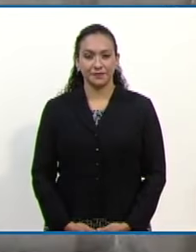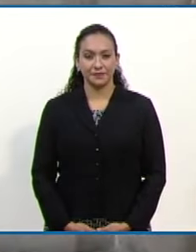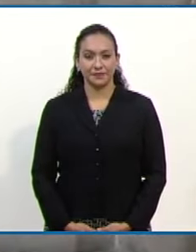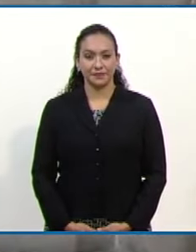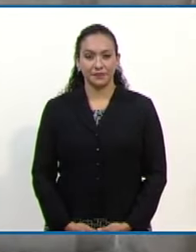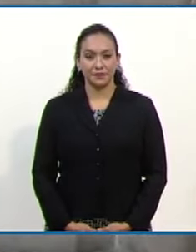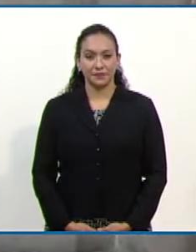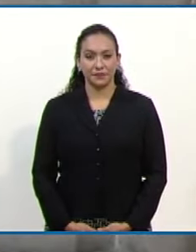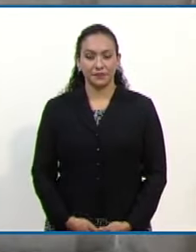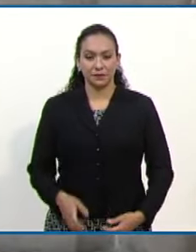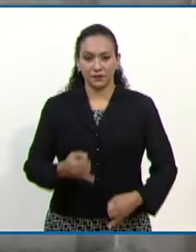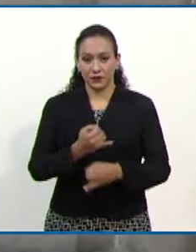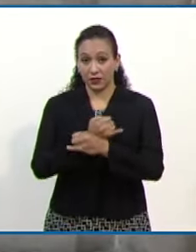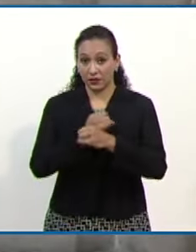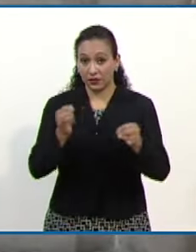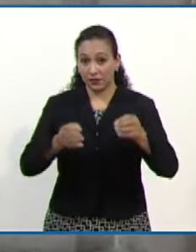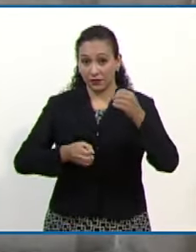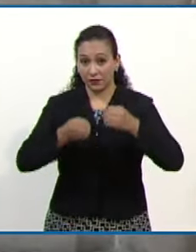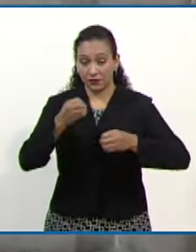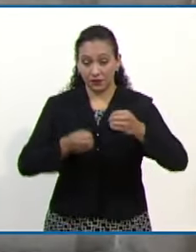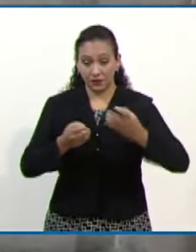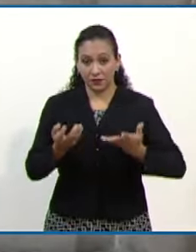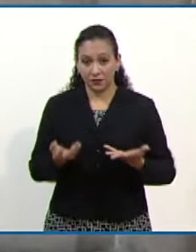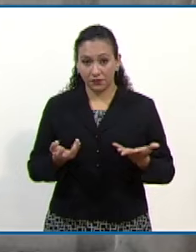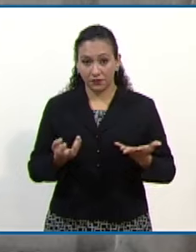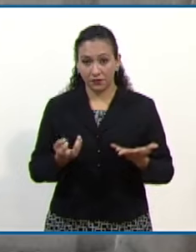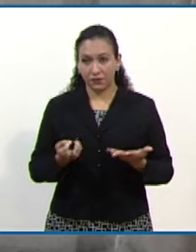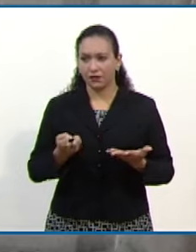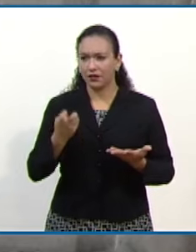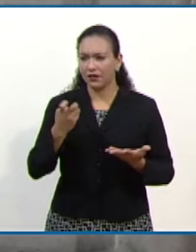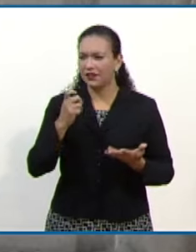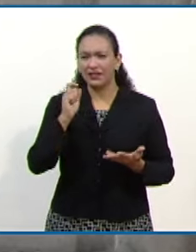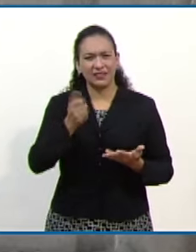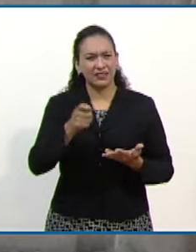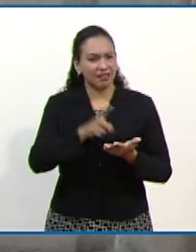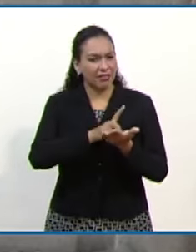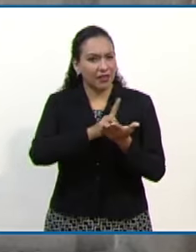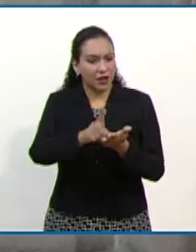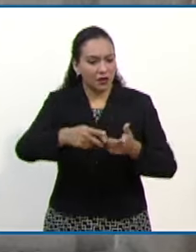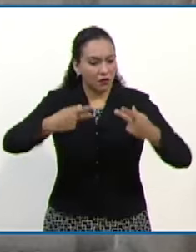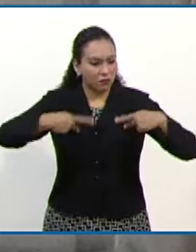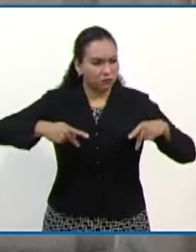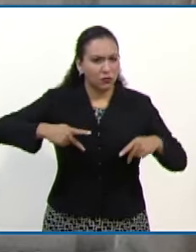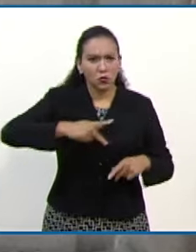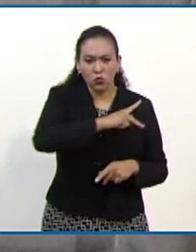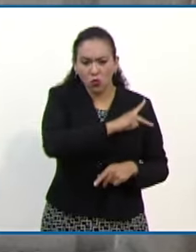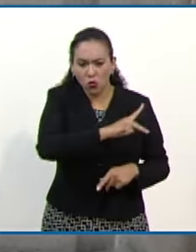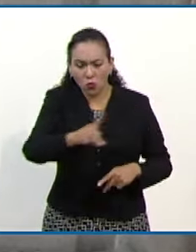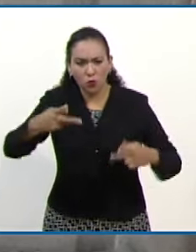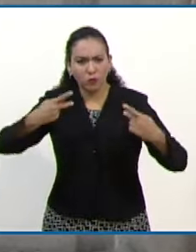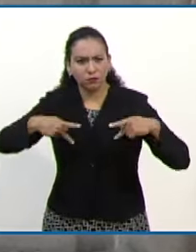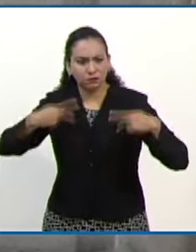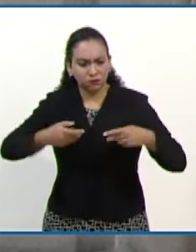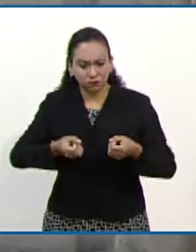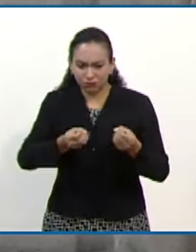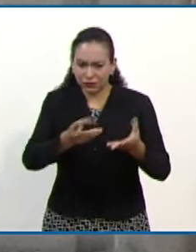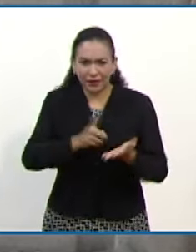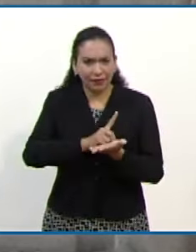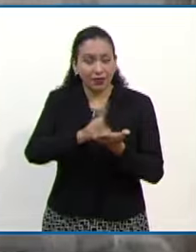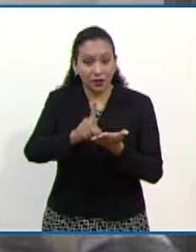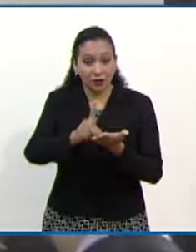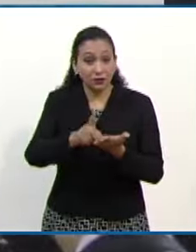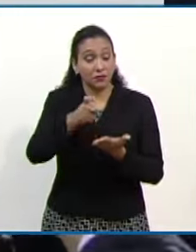La independencia judicial es un derecho de todas las personas, es un derecho